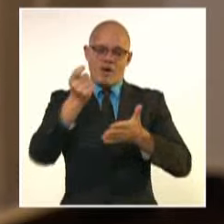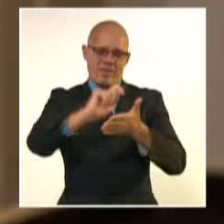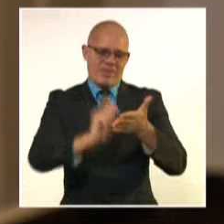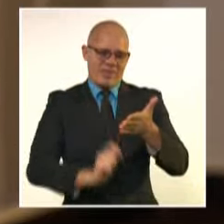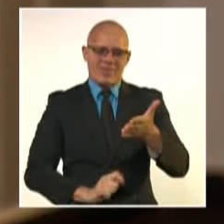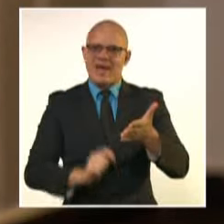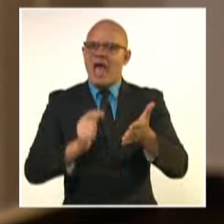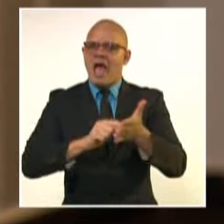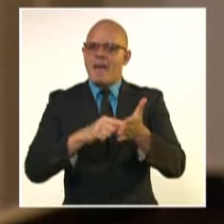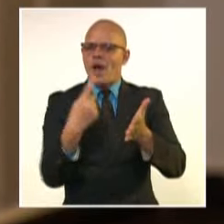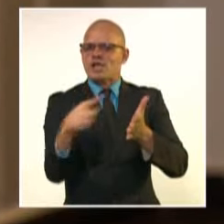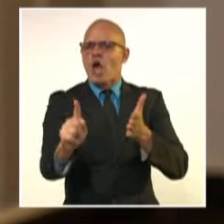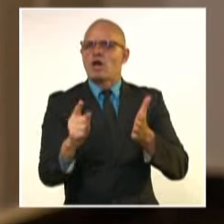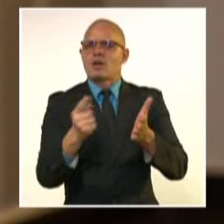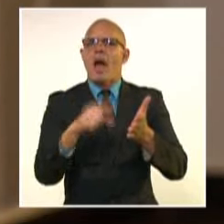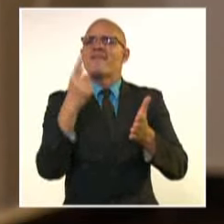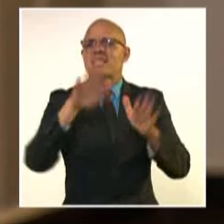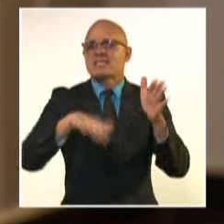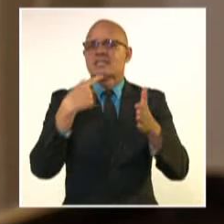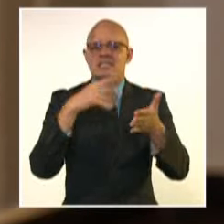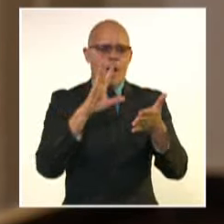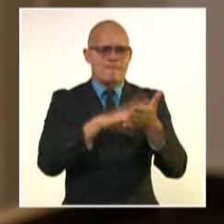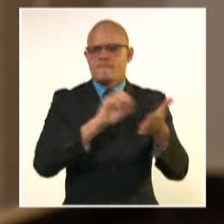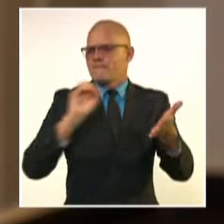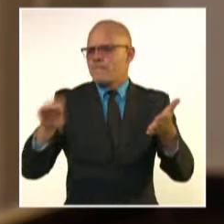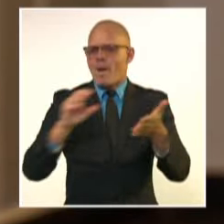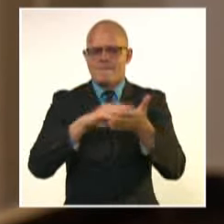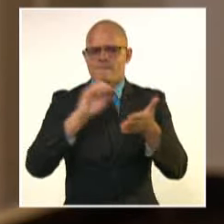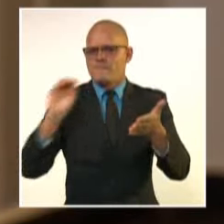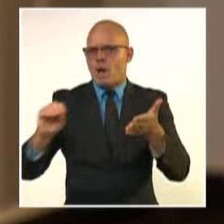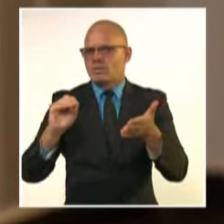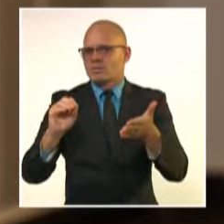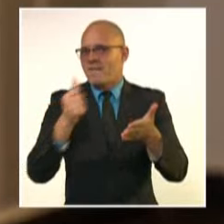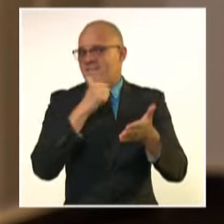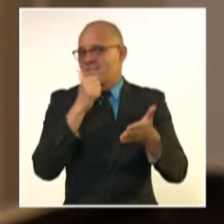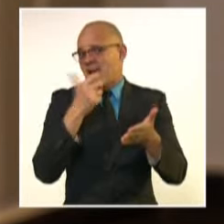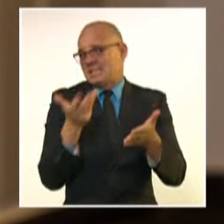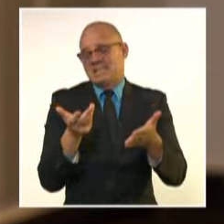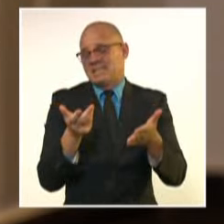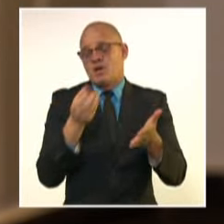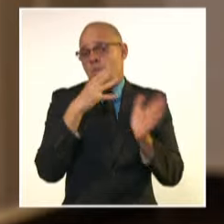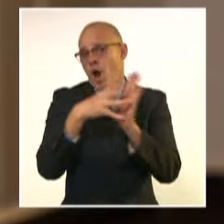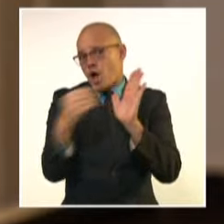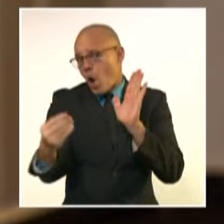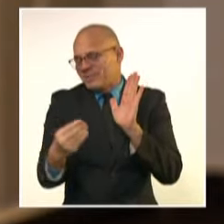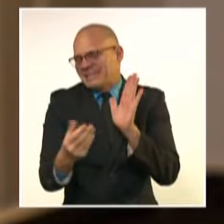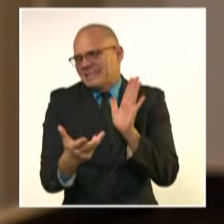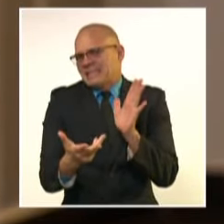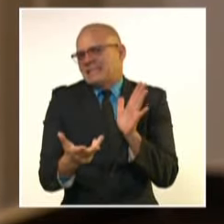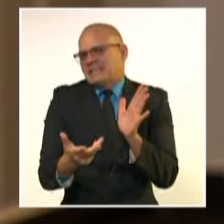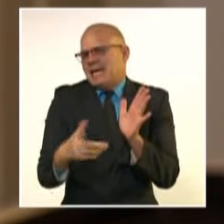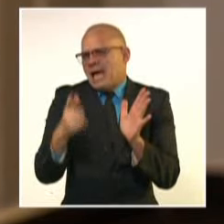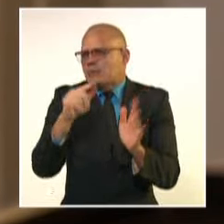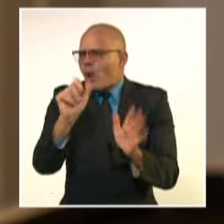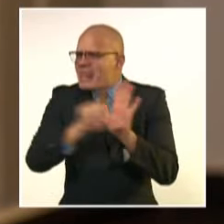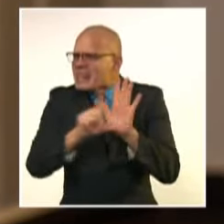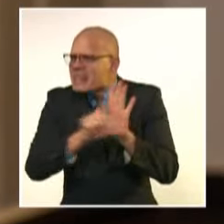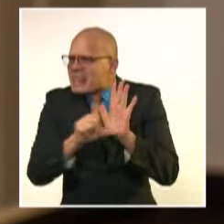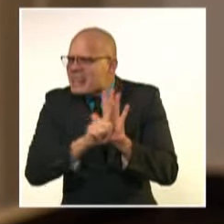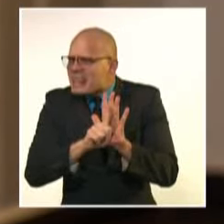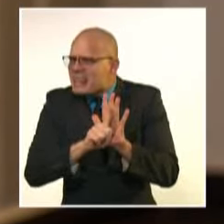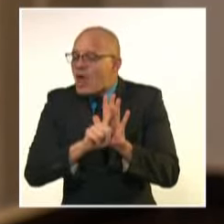copian y pegan sin analizarlos e inundan las plataformas digitales, o también el hecho de ser utilizadas para difundir en